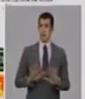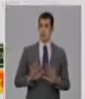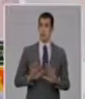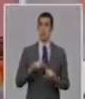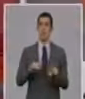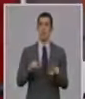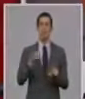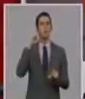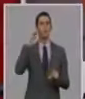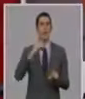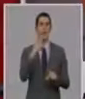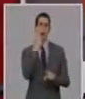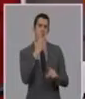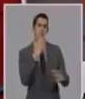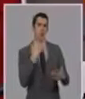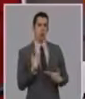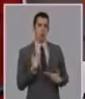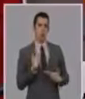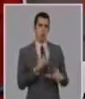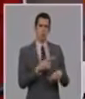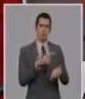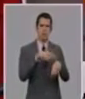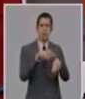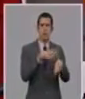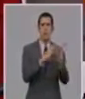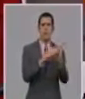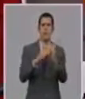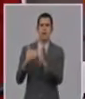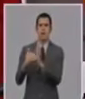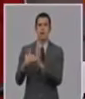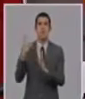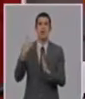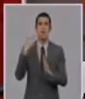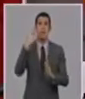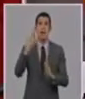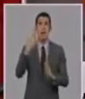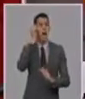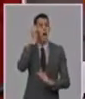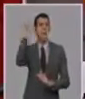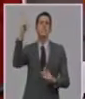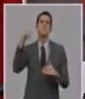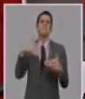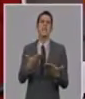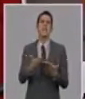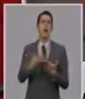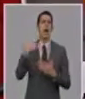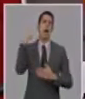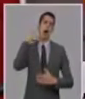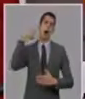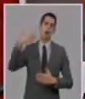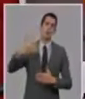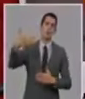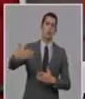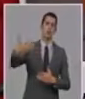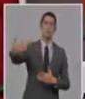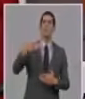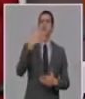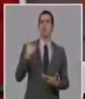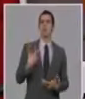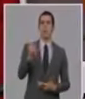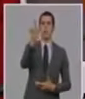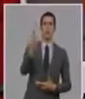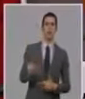pregunta, sin duda el sistema de salud es un sistema que tiene muchos desafíos y tiene hoy una carga de